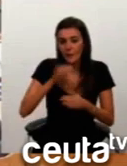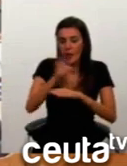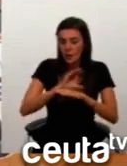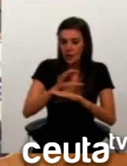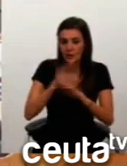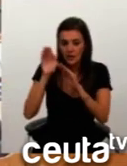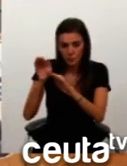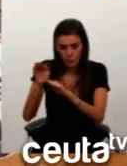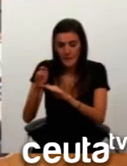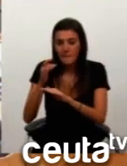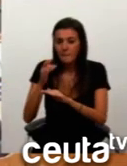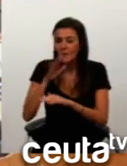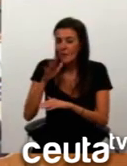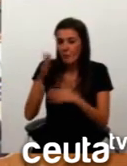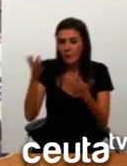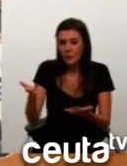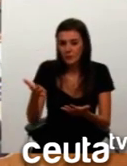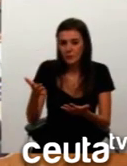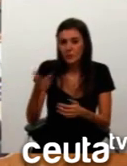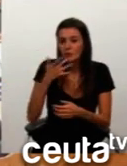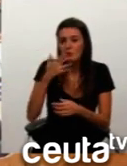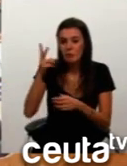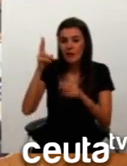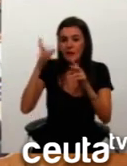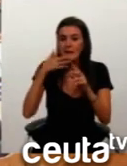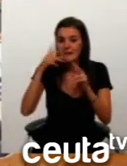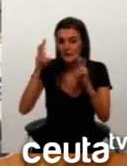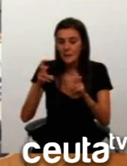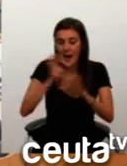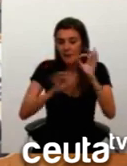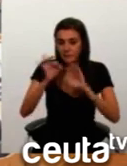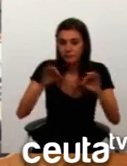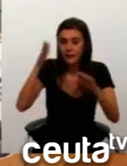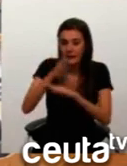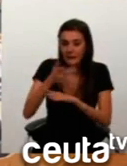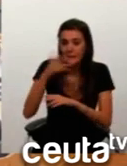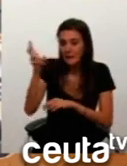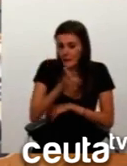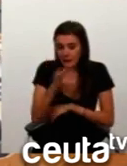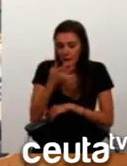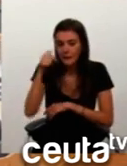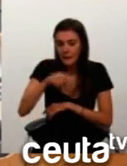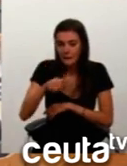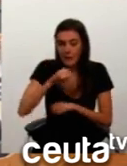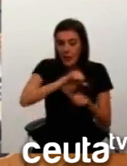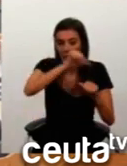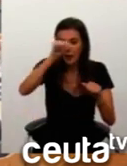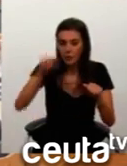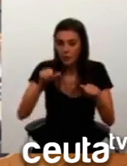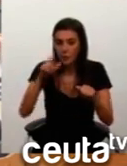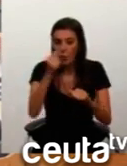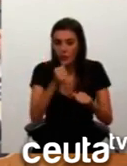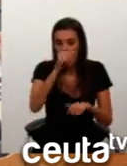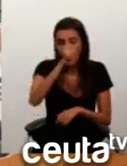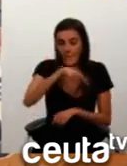consejería, porque no es solamente la asistencia a pleno, que estamos aquí durante un día al